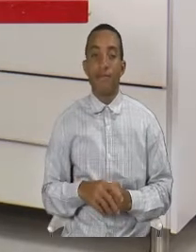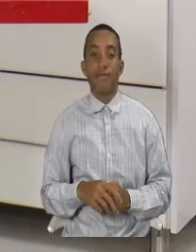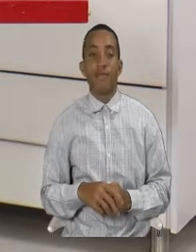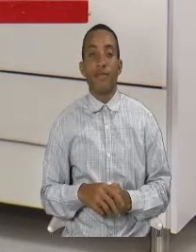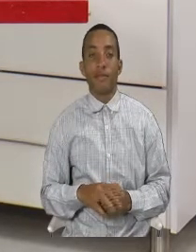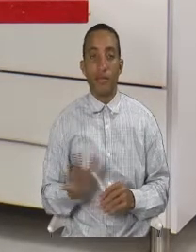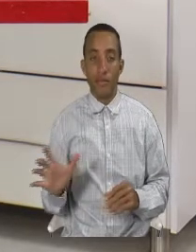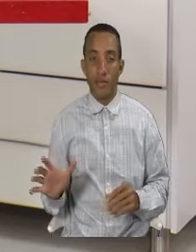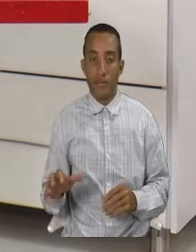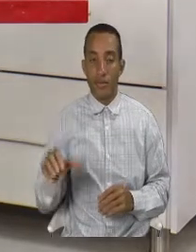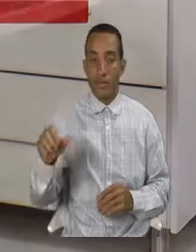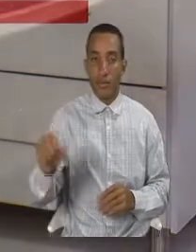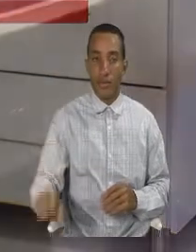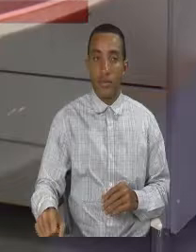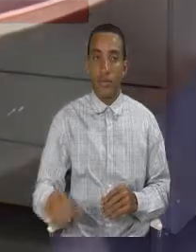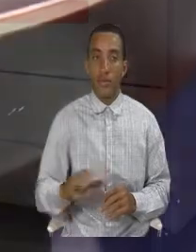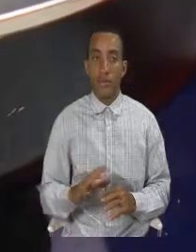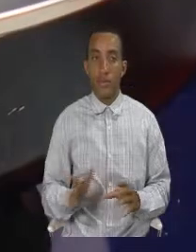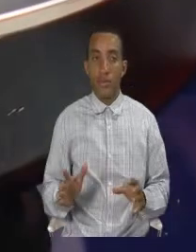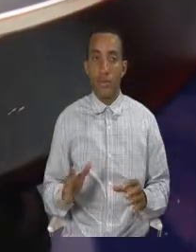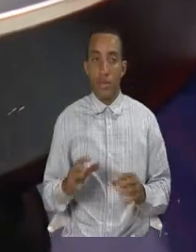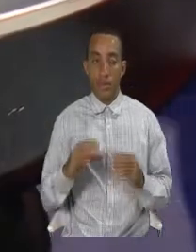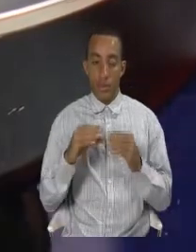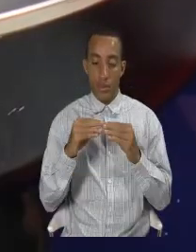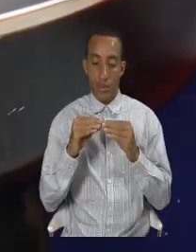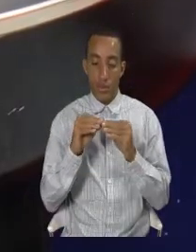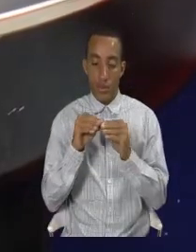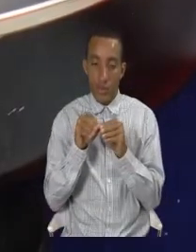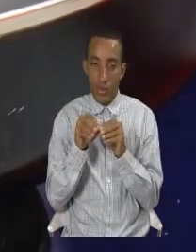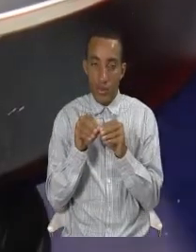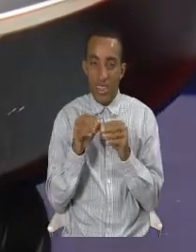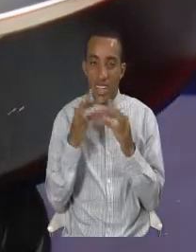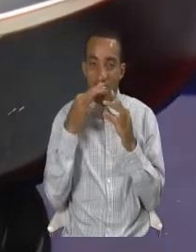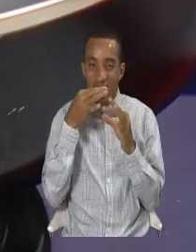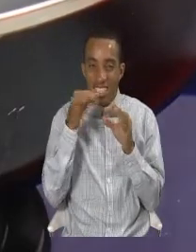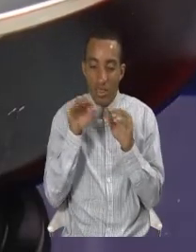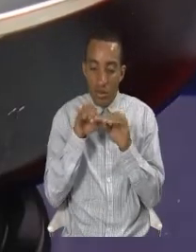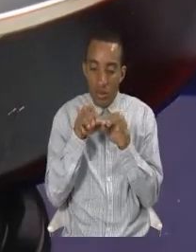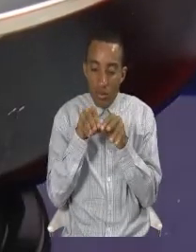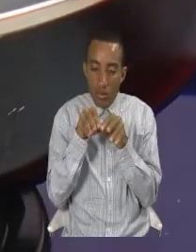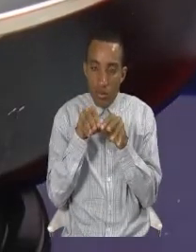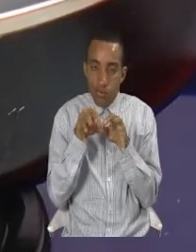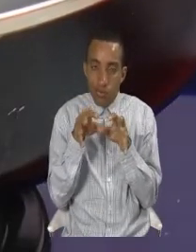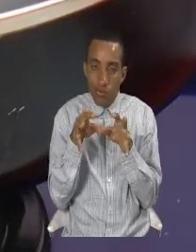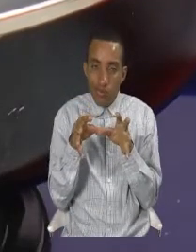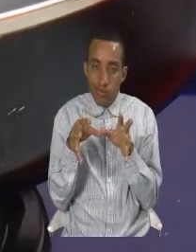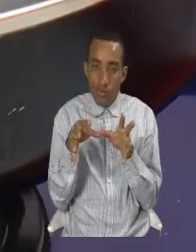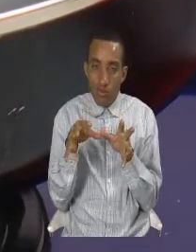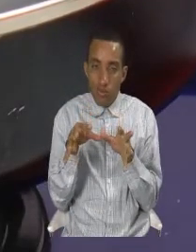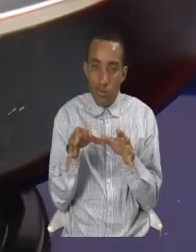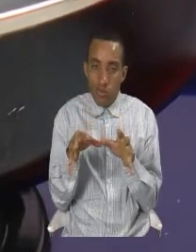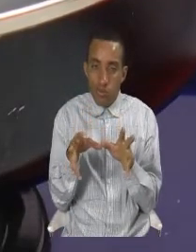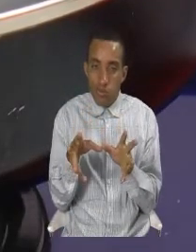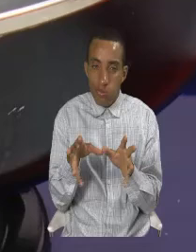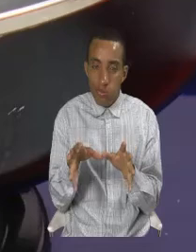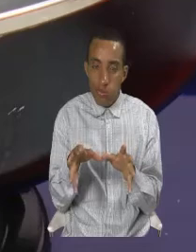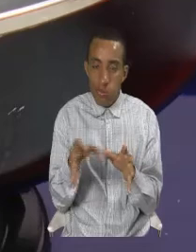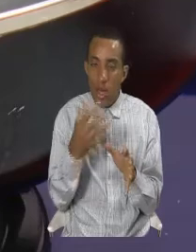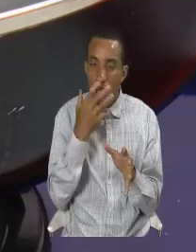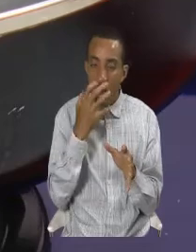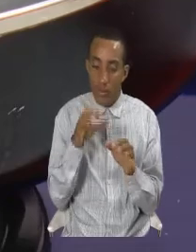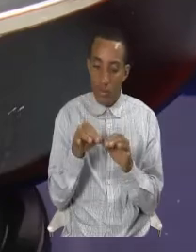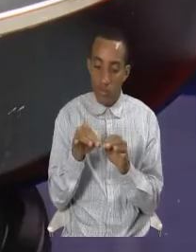da el sartén, el queso se funda, como lo hicimos en este caso, en el caso anterior con los panecillos.